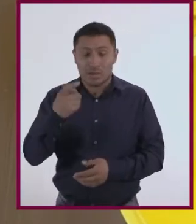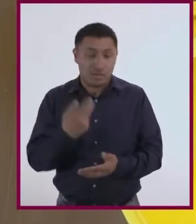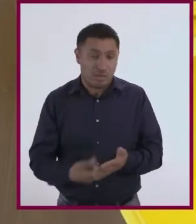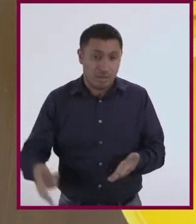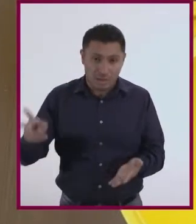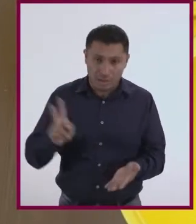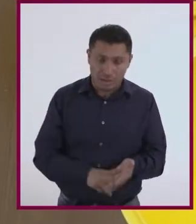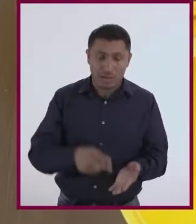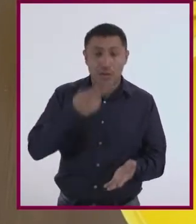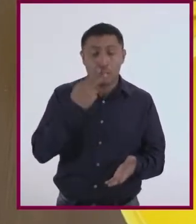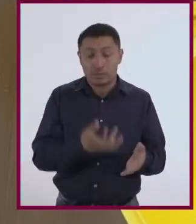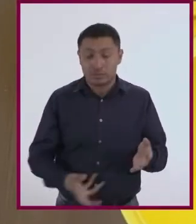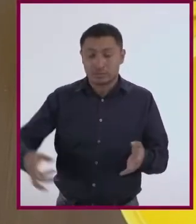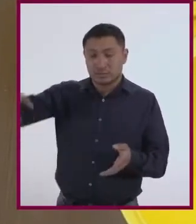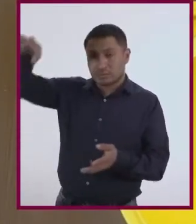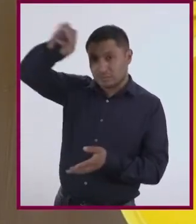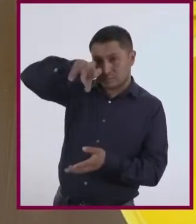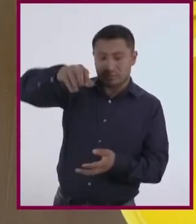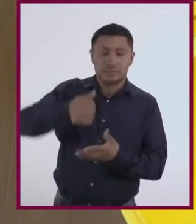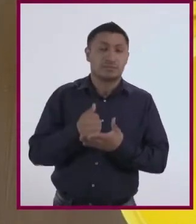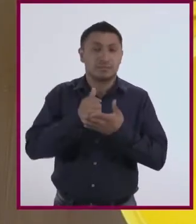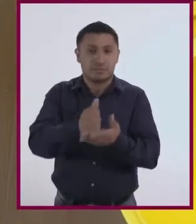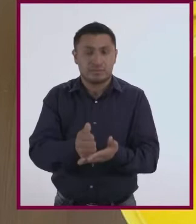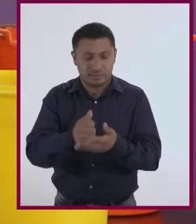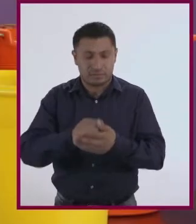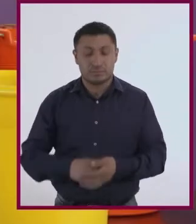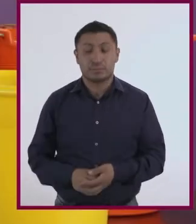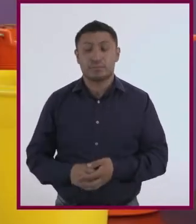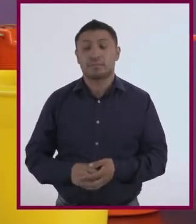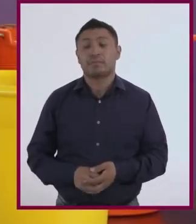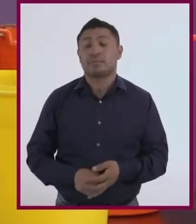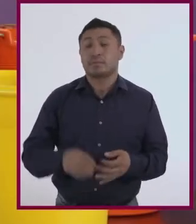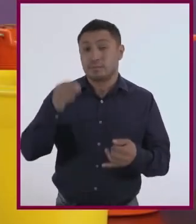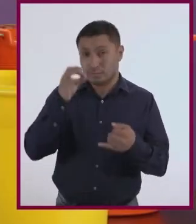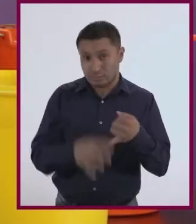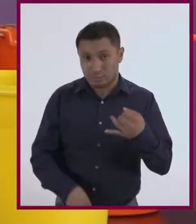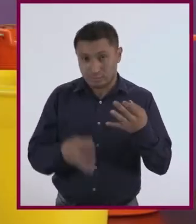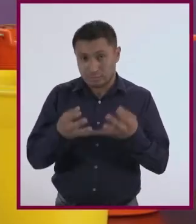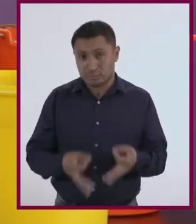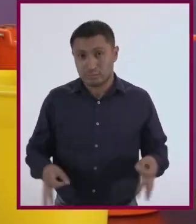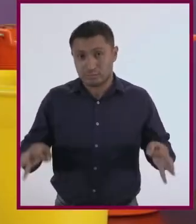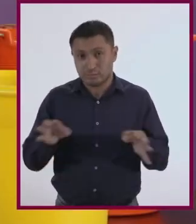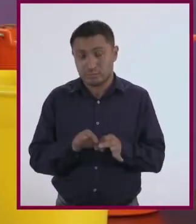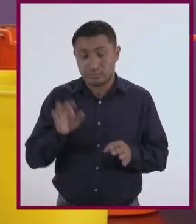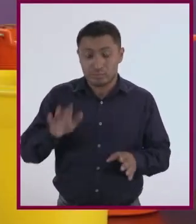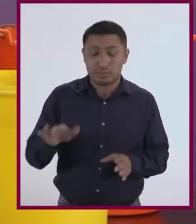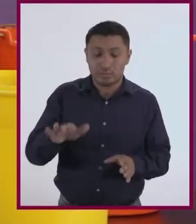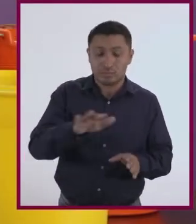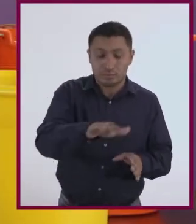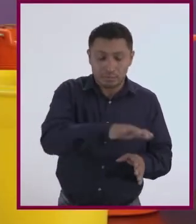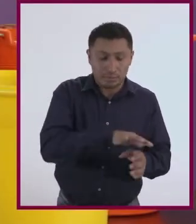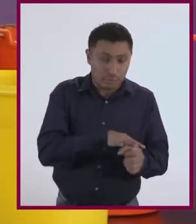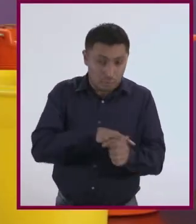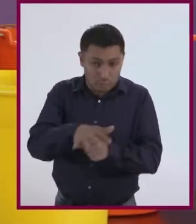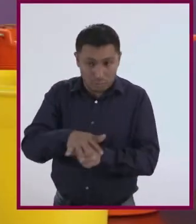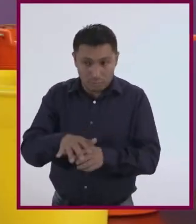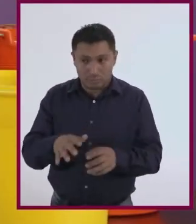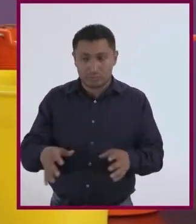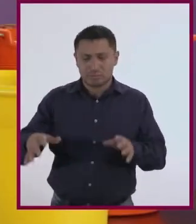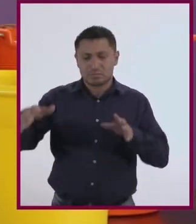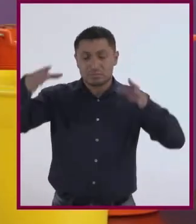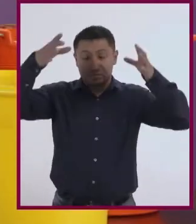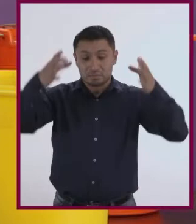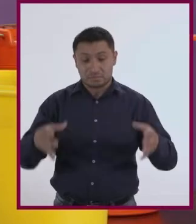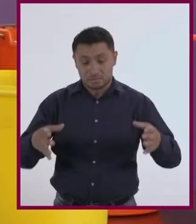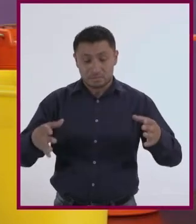composta. Esto nos ayuda a mantener los nutrientes. Y por último, es muy importante mantener tapada nuestra compostera. Una